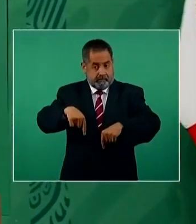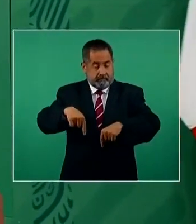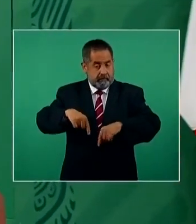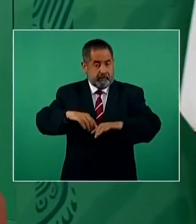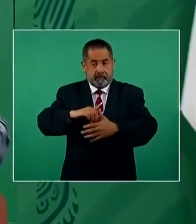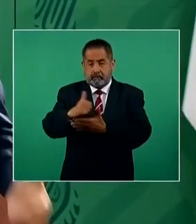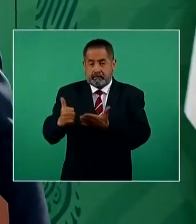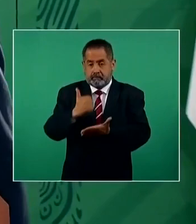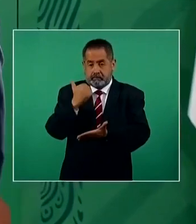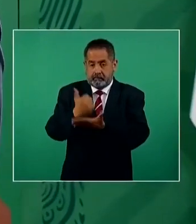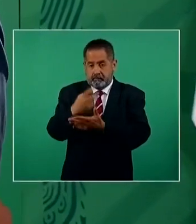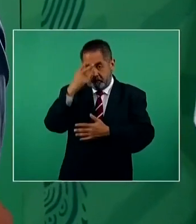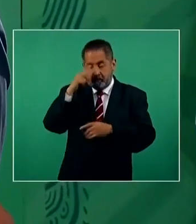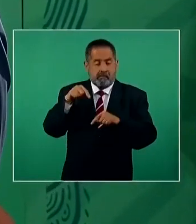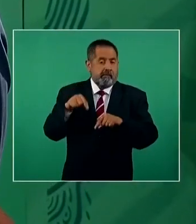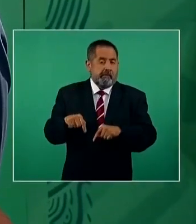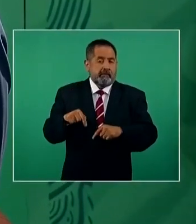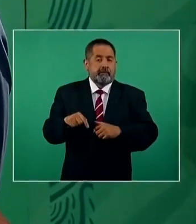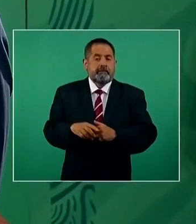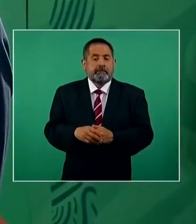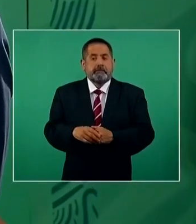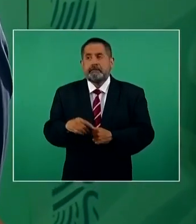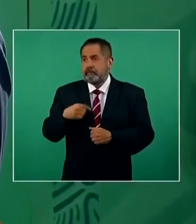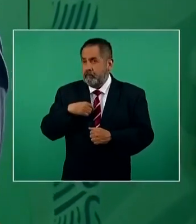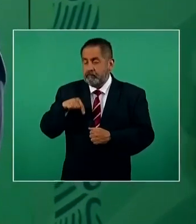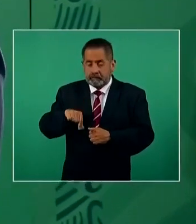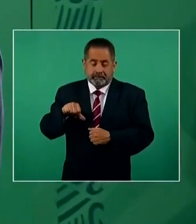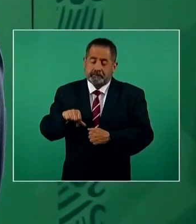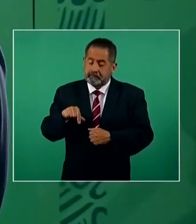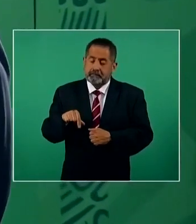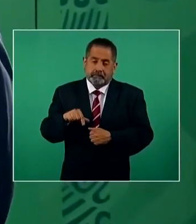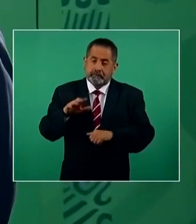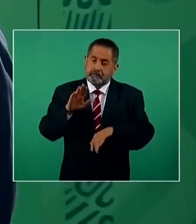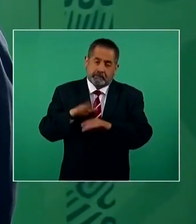e hay más